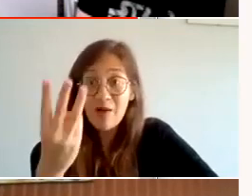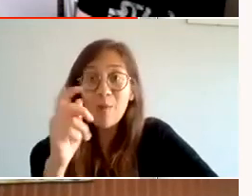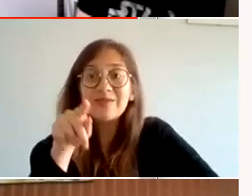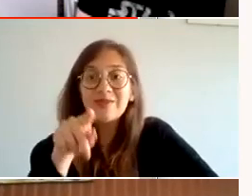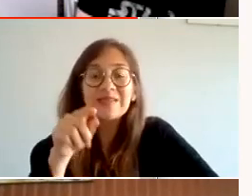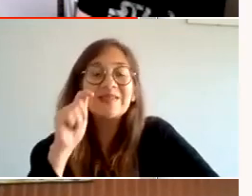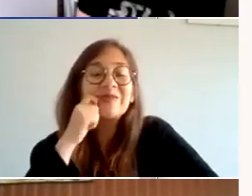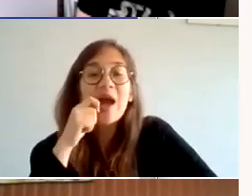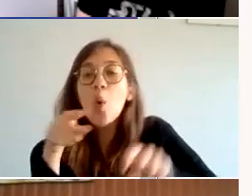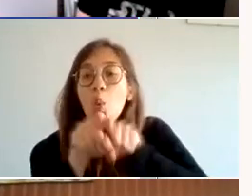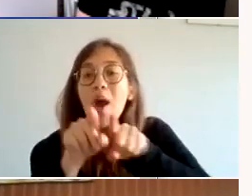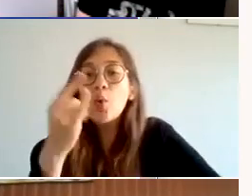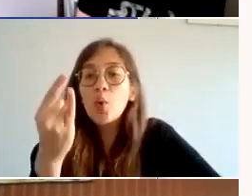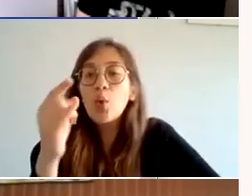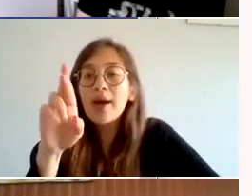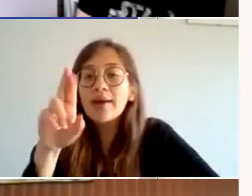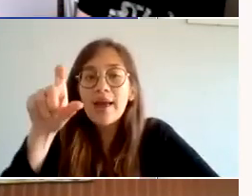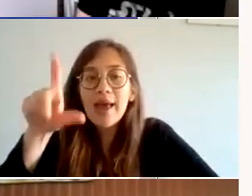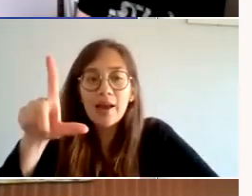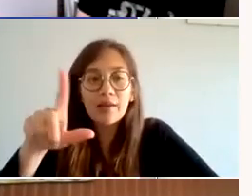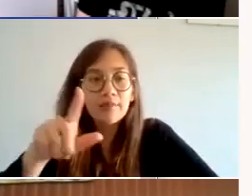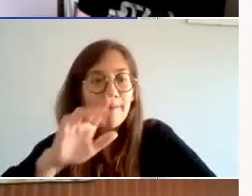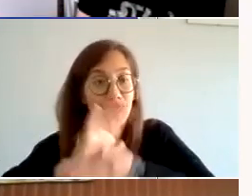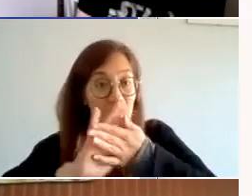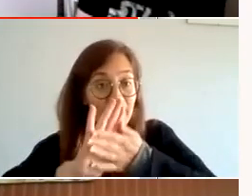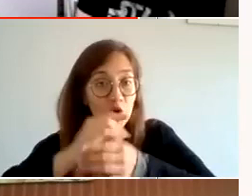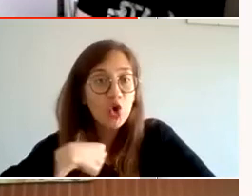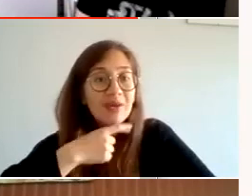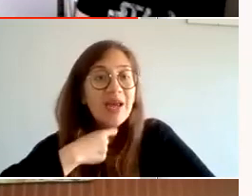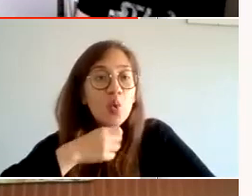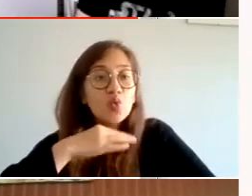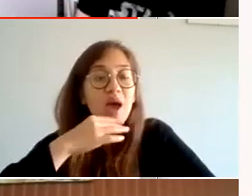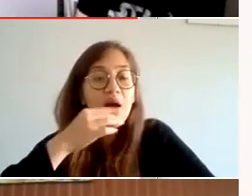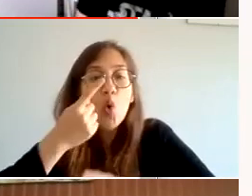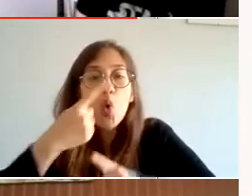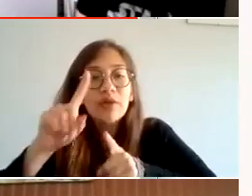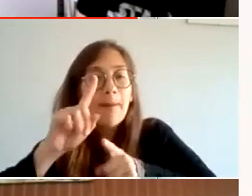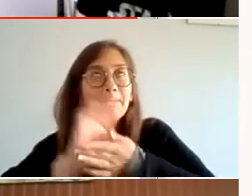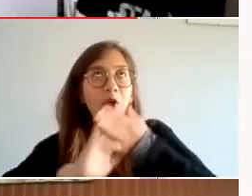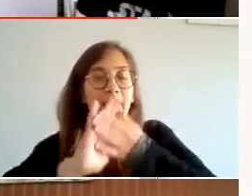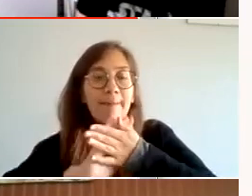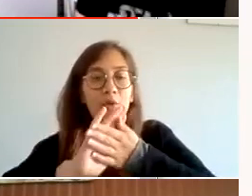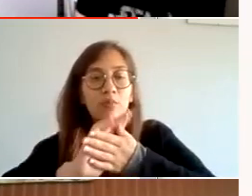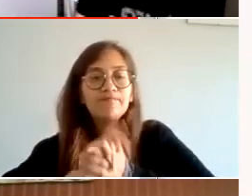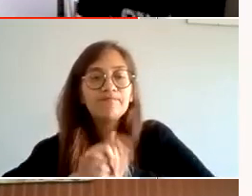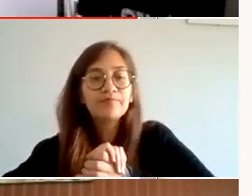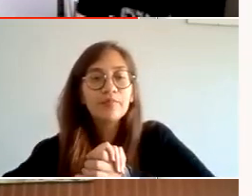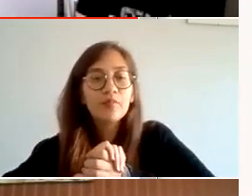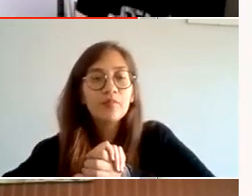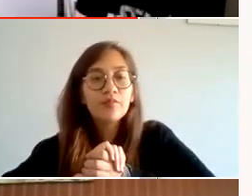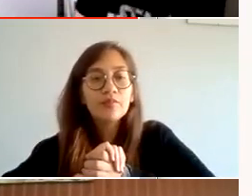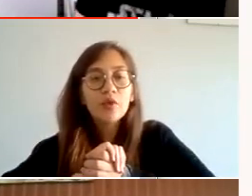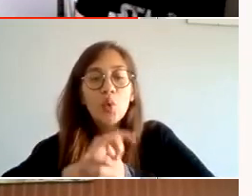si es que existe o no existe. Me dice que sí, sí se puede, ¿ya? Pero, por ejemplo, yo no podría colocar aquí